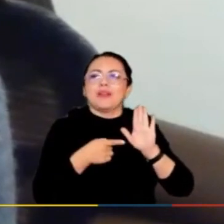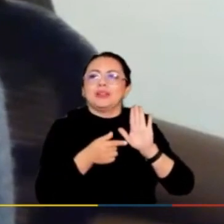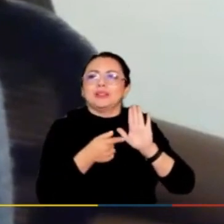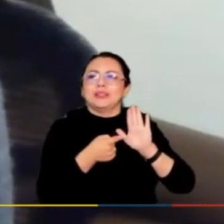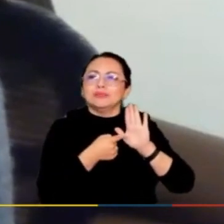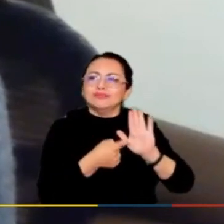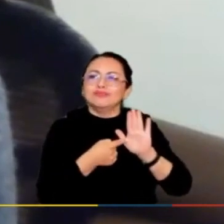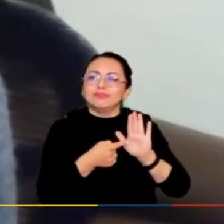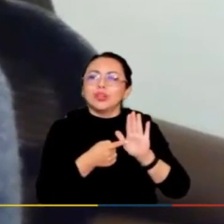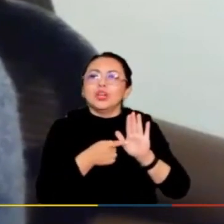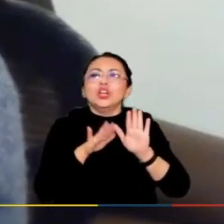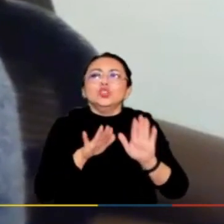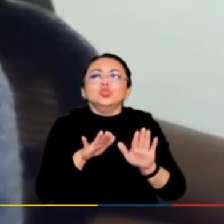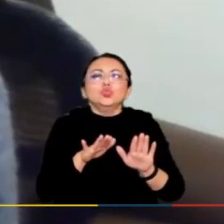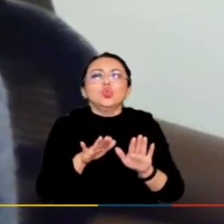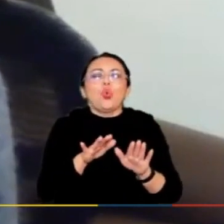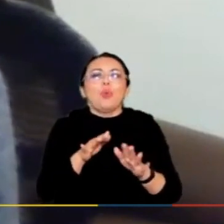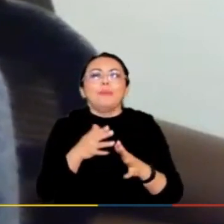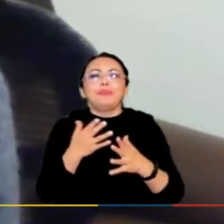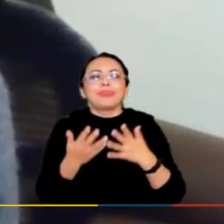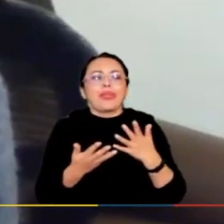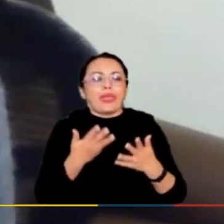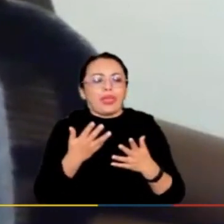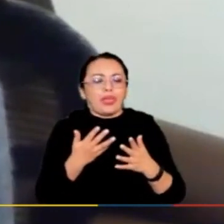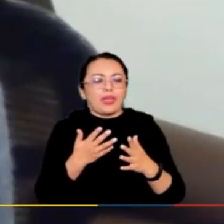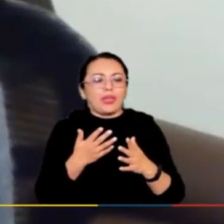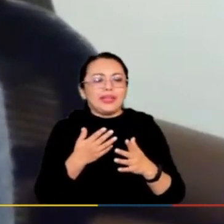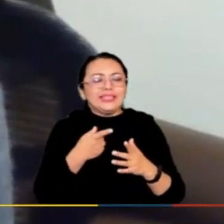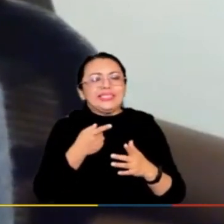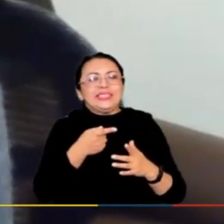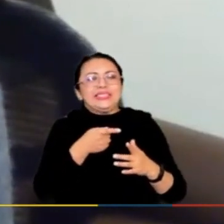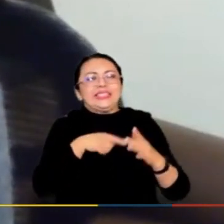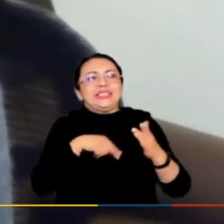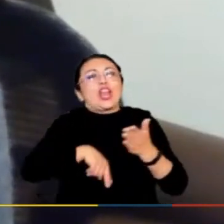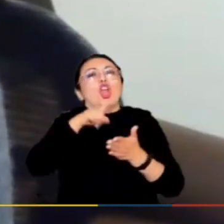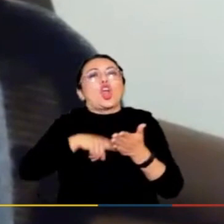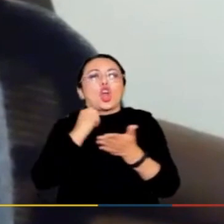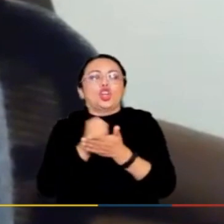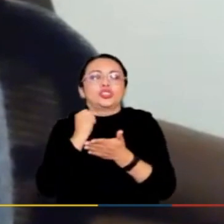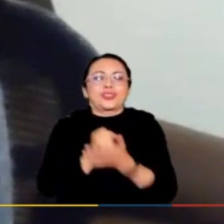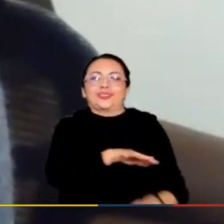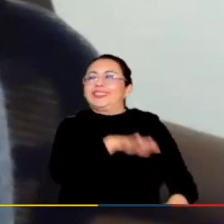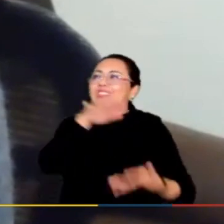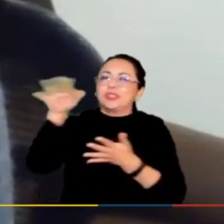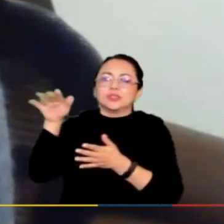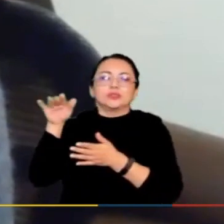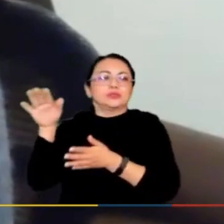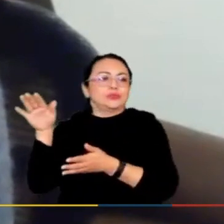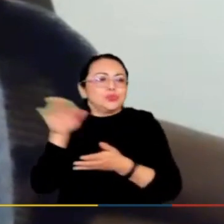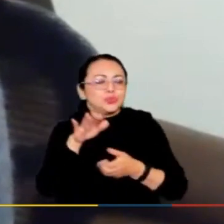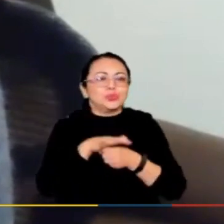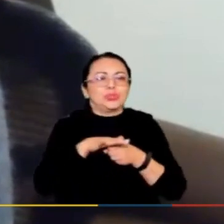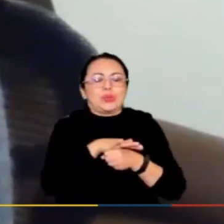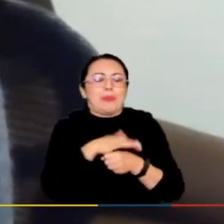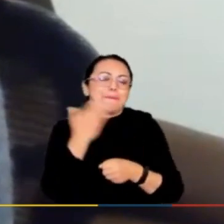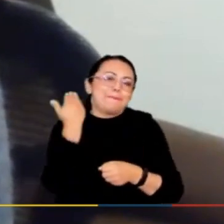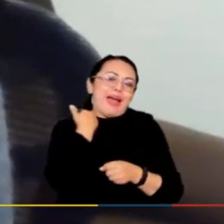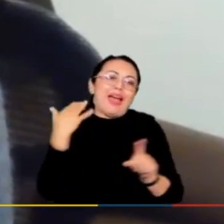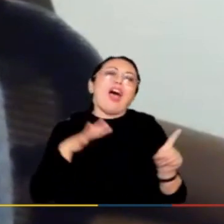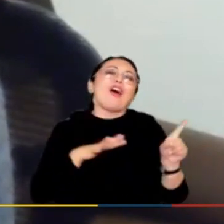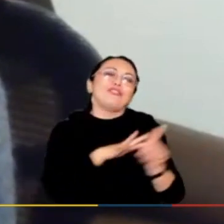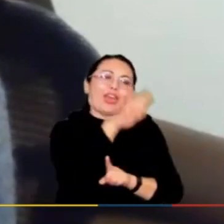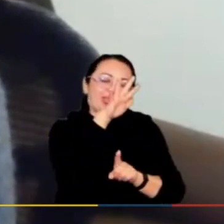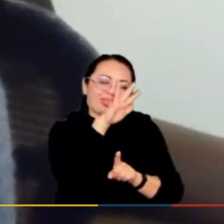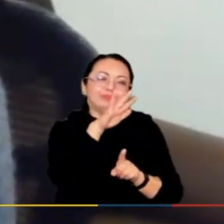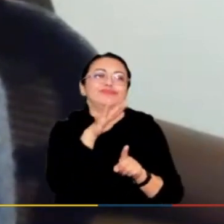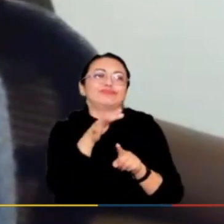y el mismo factor del incumplimiento del contratista de no entregar la información adicional pues afecta la misma relación